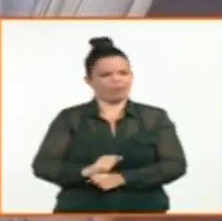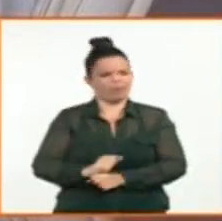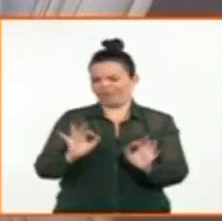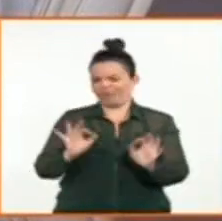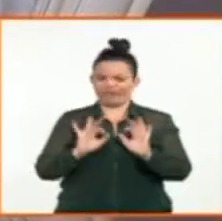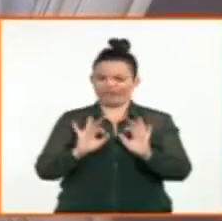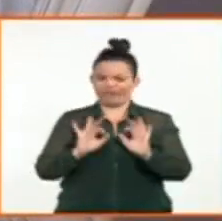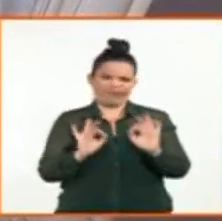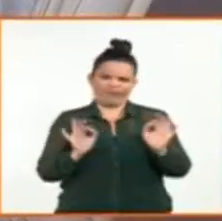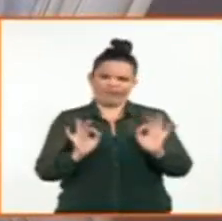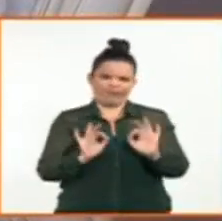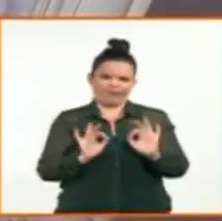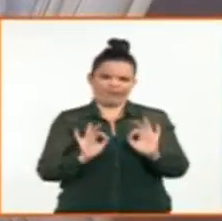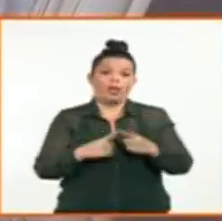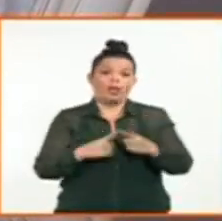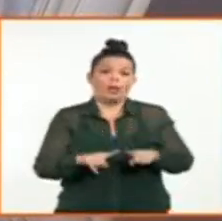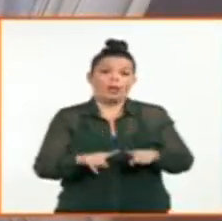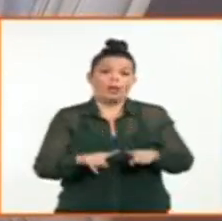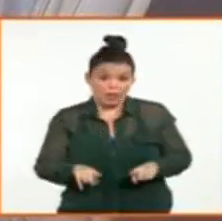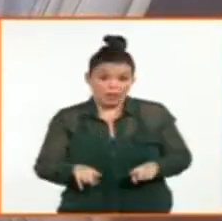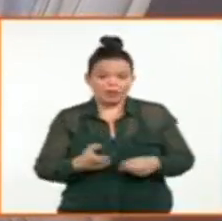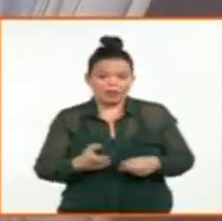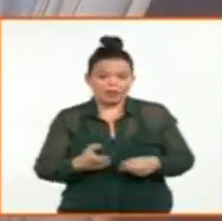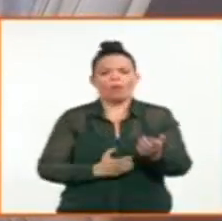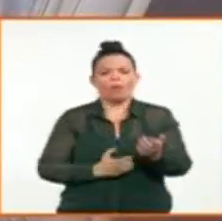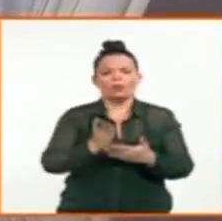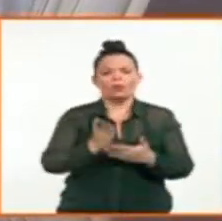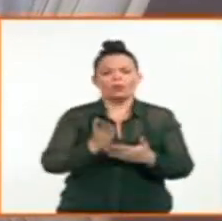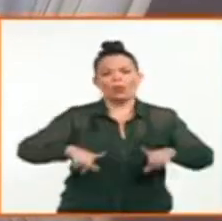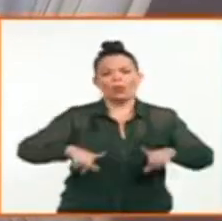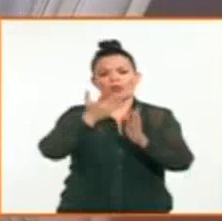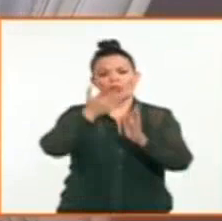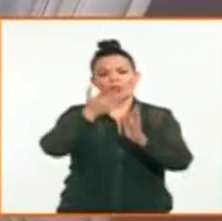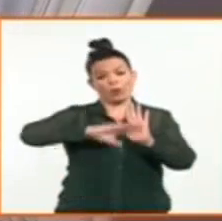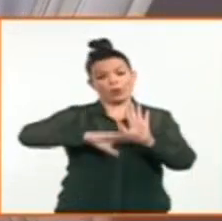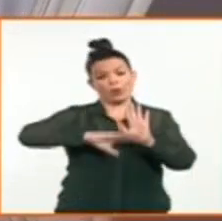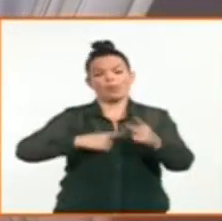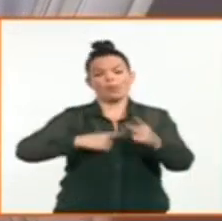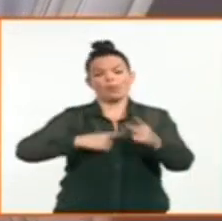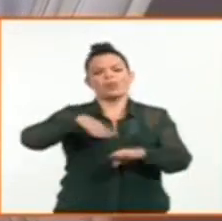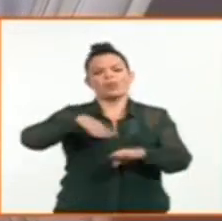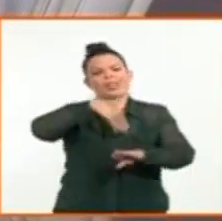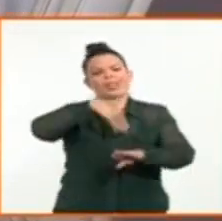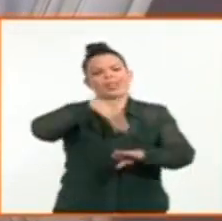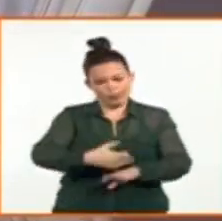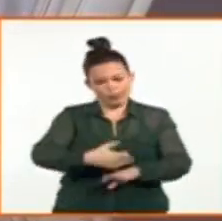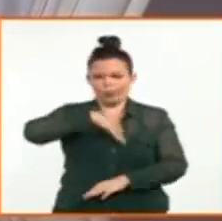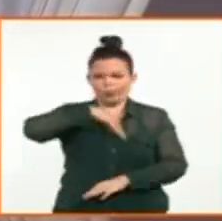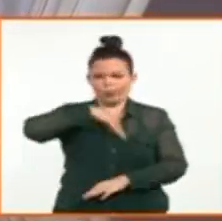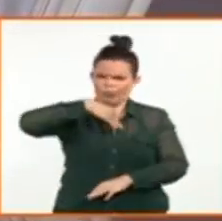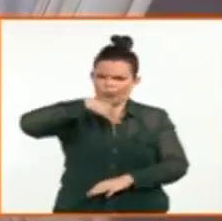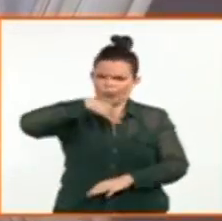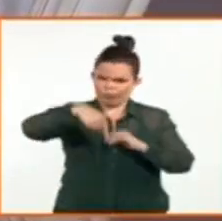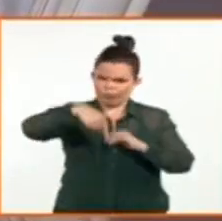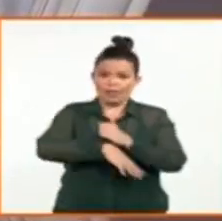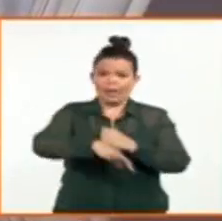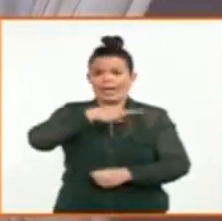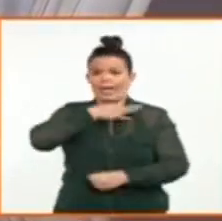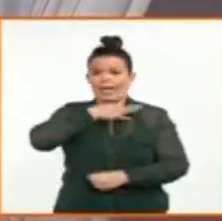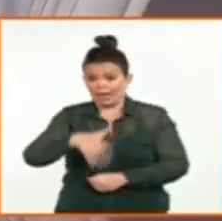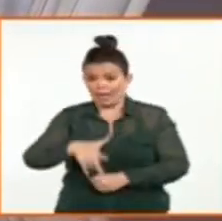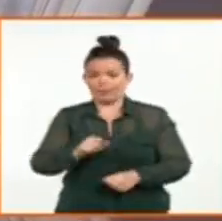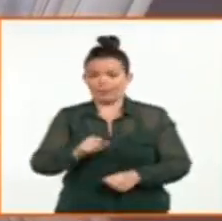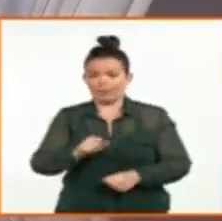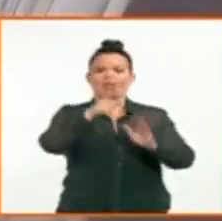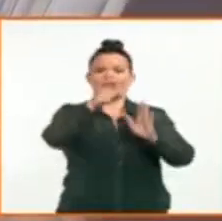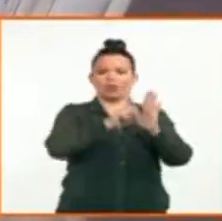se concentró el trabajo en un nivel de programas priorizados que te iré explicando y comentando a continuación. Por ejemplo, en el grupo de la electrónica se trabajó en el